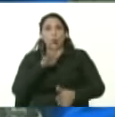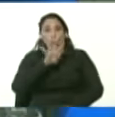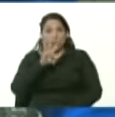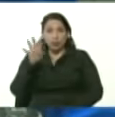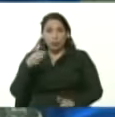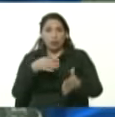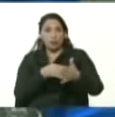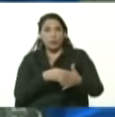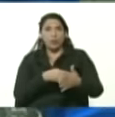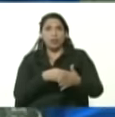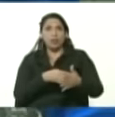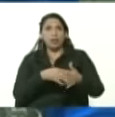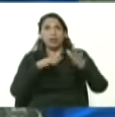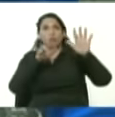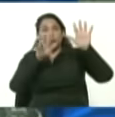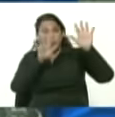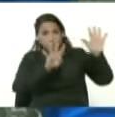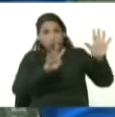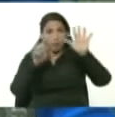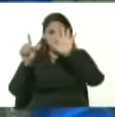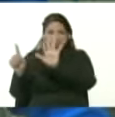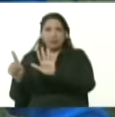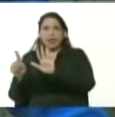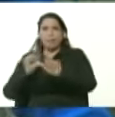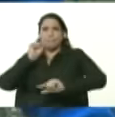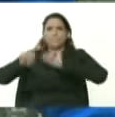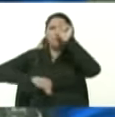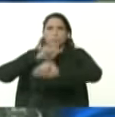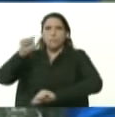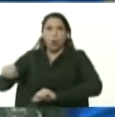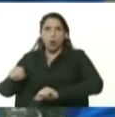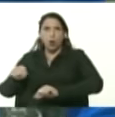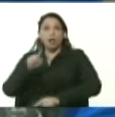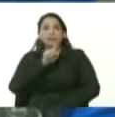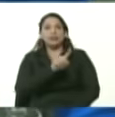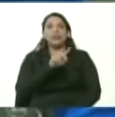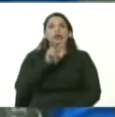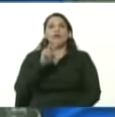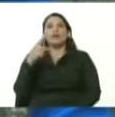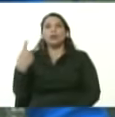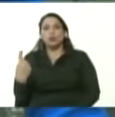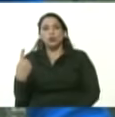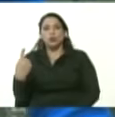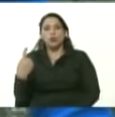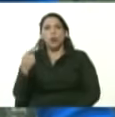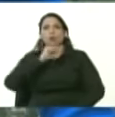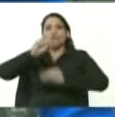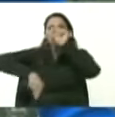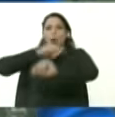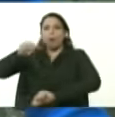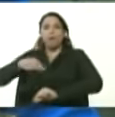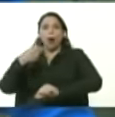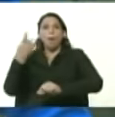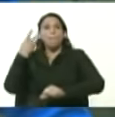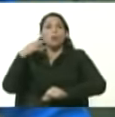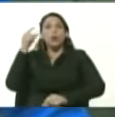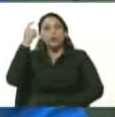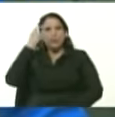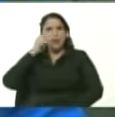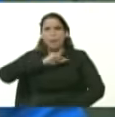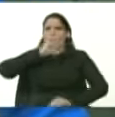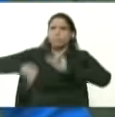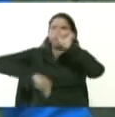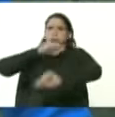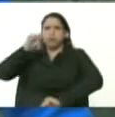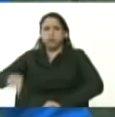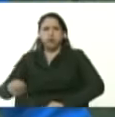44.996 bombas, llevando el récord con 121 bombas por día. Bombas que han causado sufrimiento